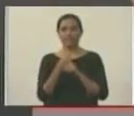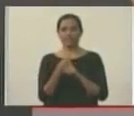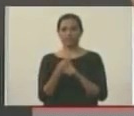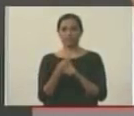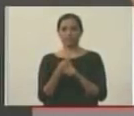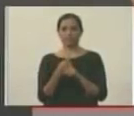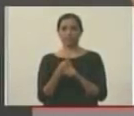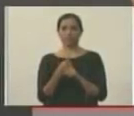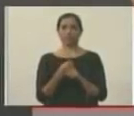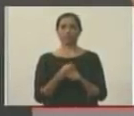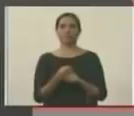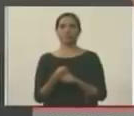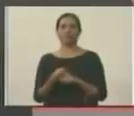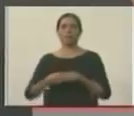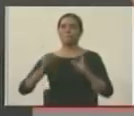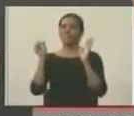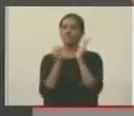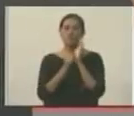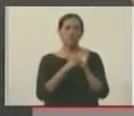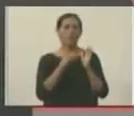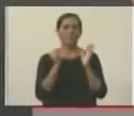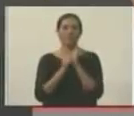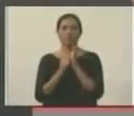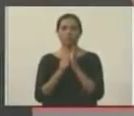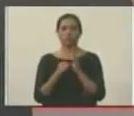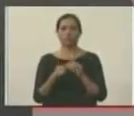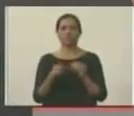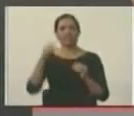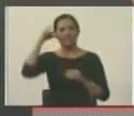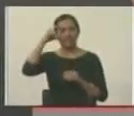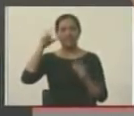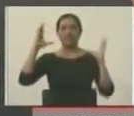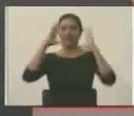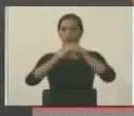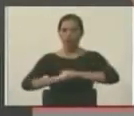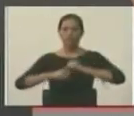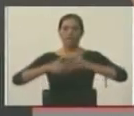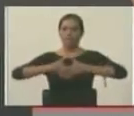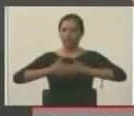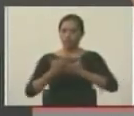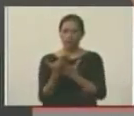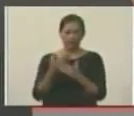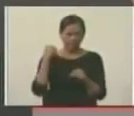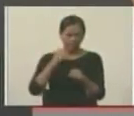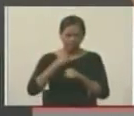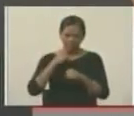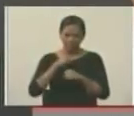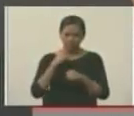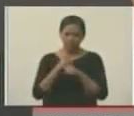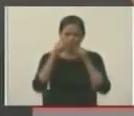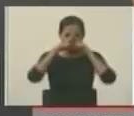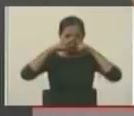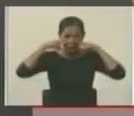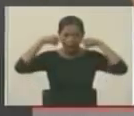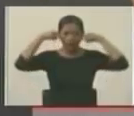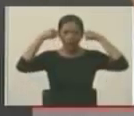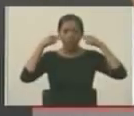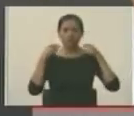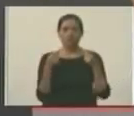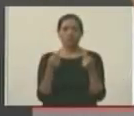a minuto, del día, de la noche, de la madrugada, sin dormir,